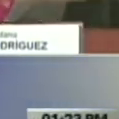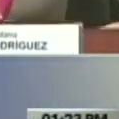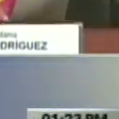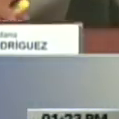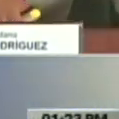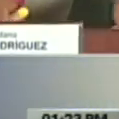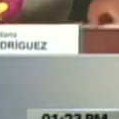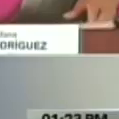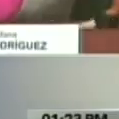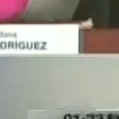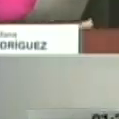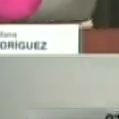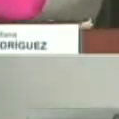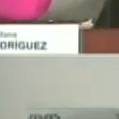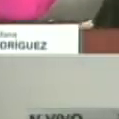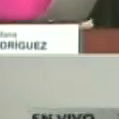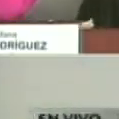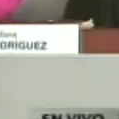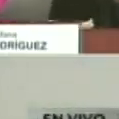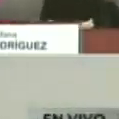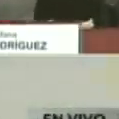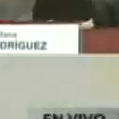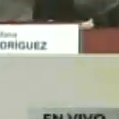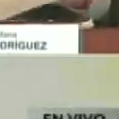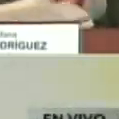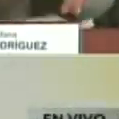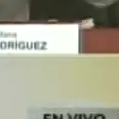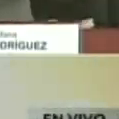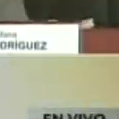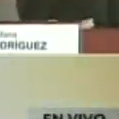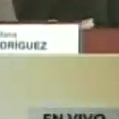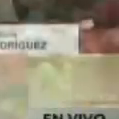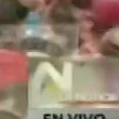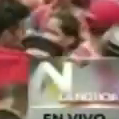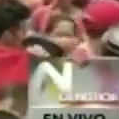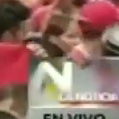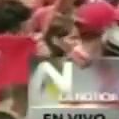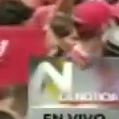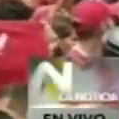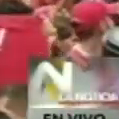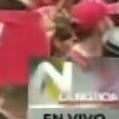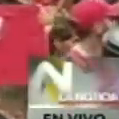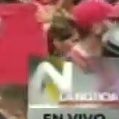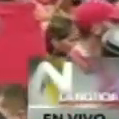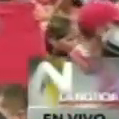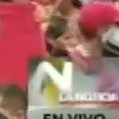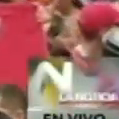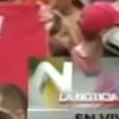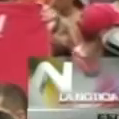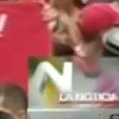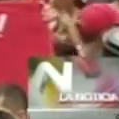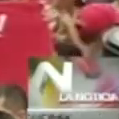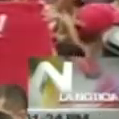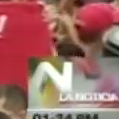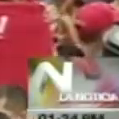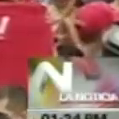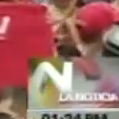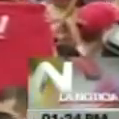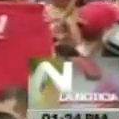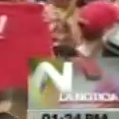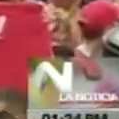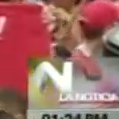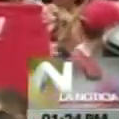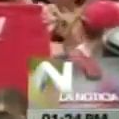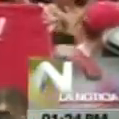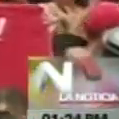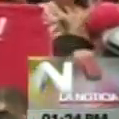le ha referido parte de sus declaraciones, indicando que el señor Almagro no puede solicitar ni recibir instrucciones ni de